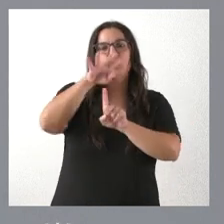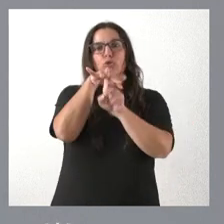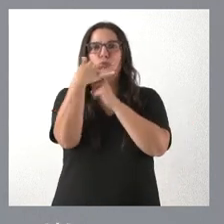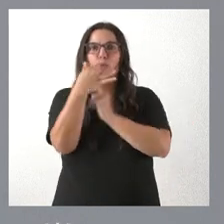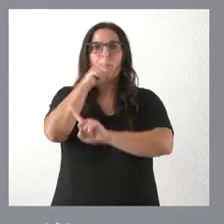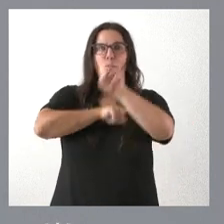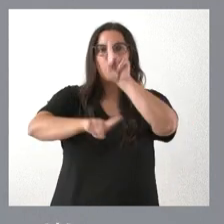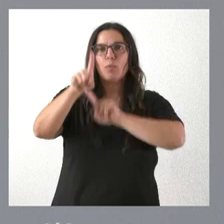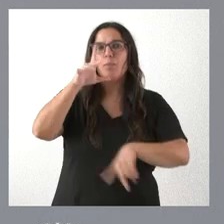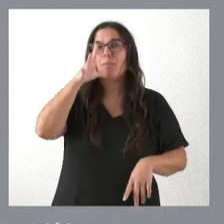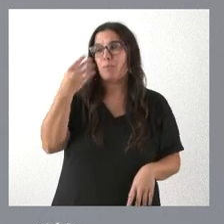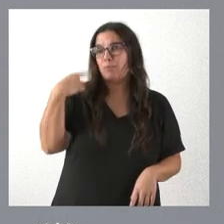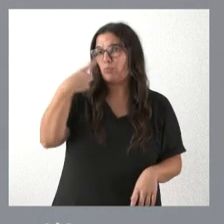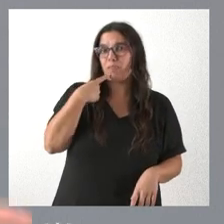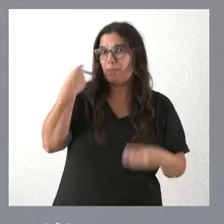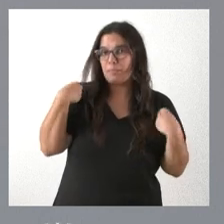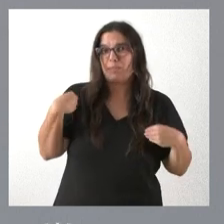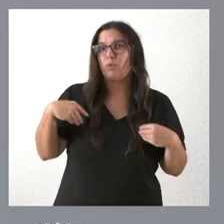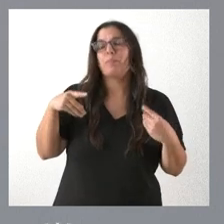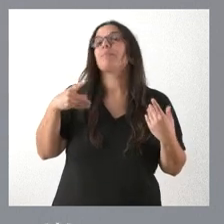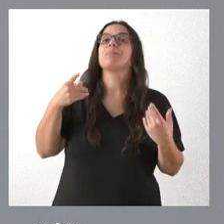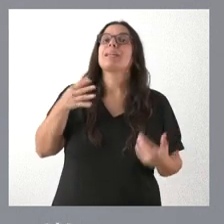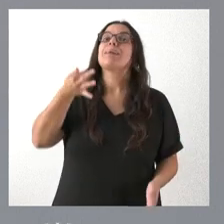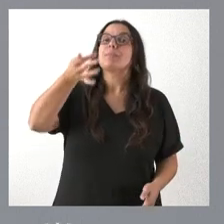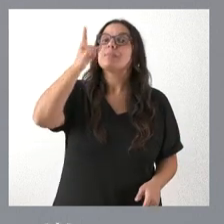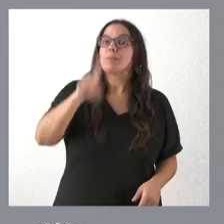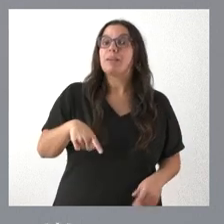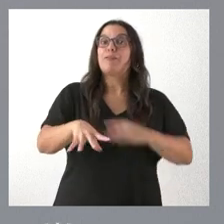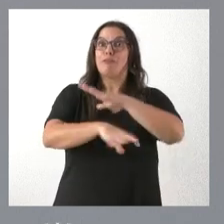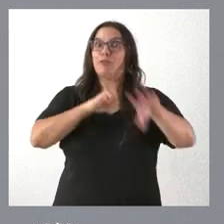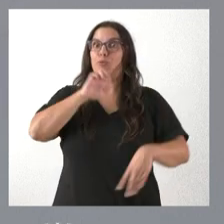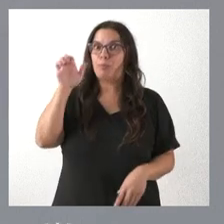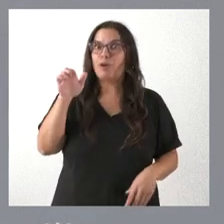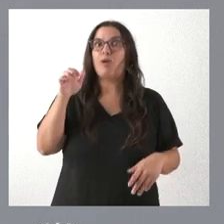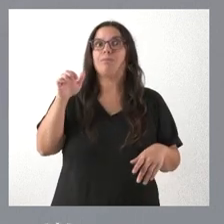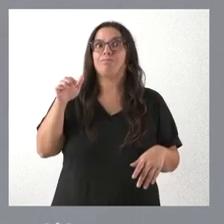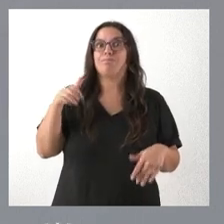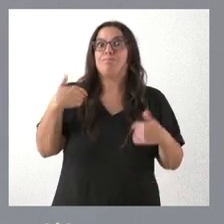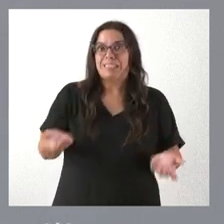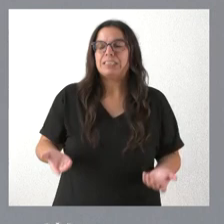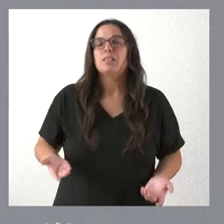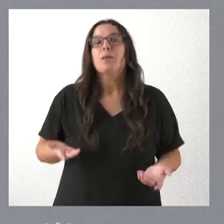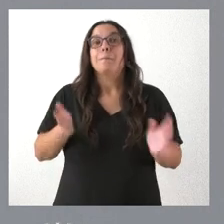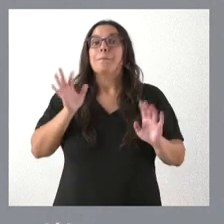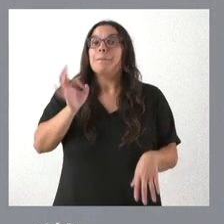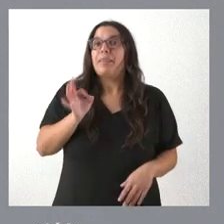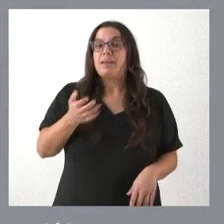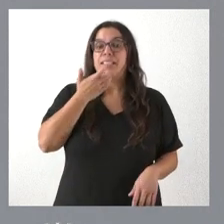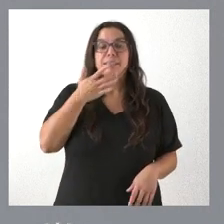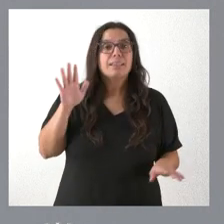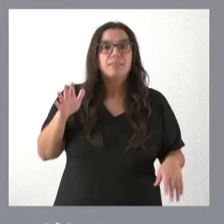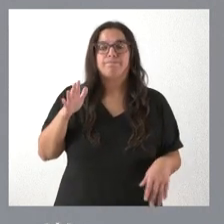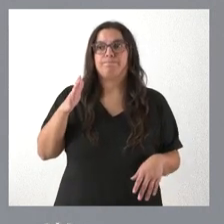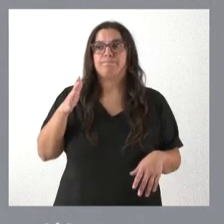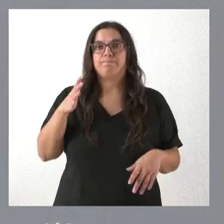por todo lo que usted señala incluido la existencia de estos fondos europeos pero también Es verdad que si algunas